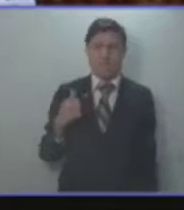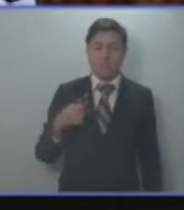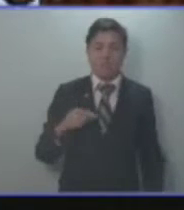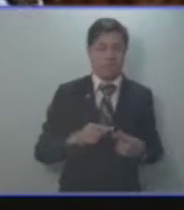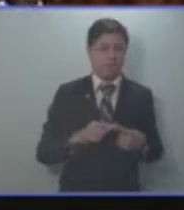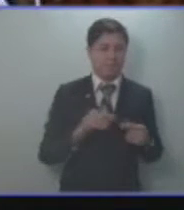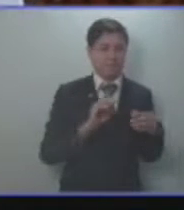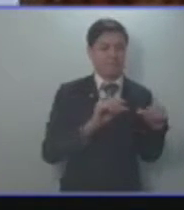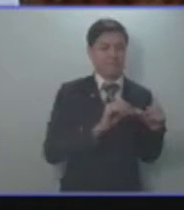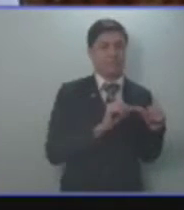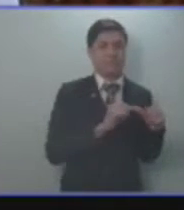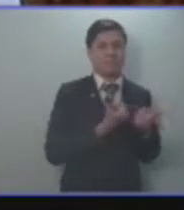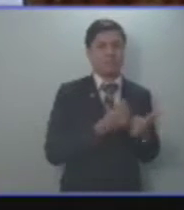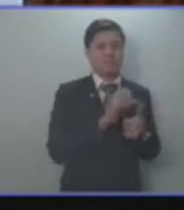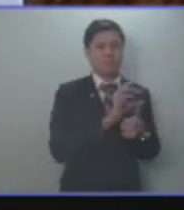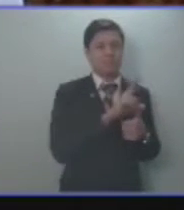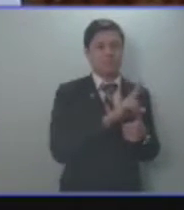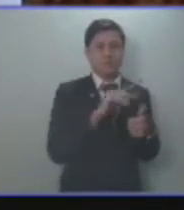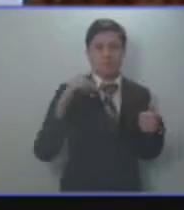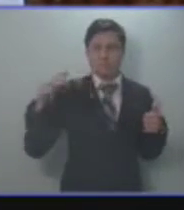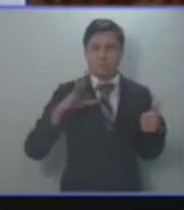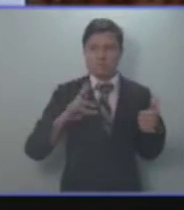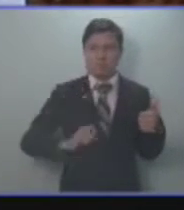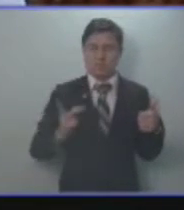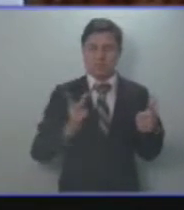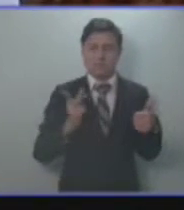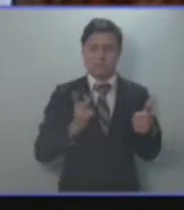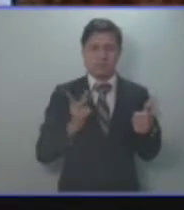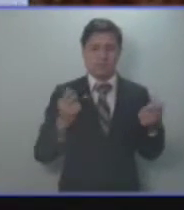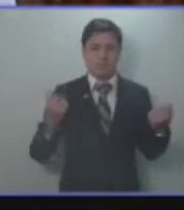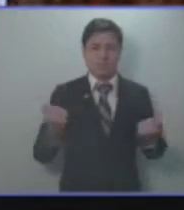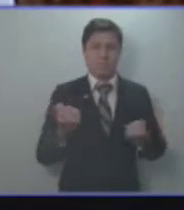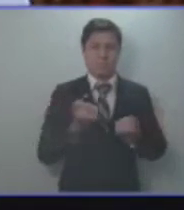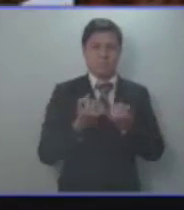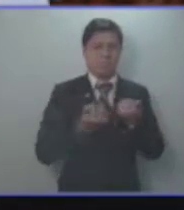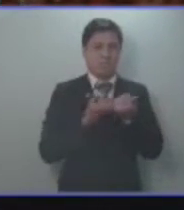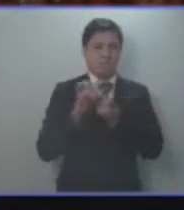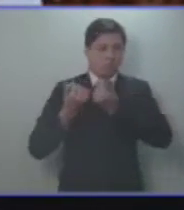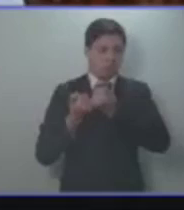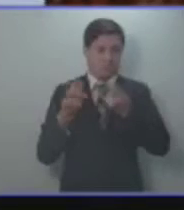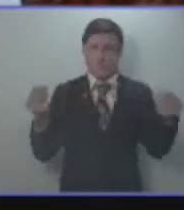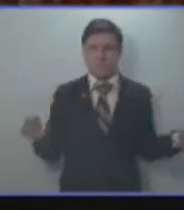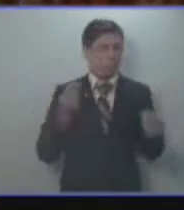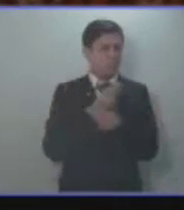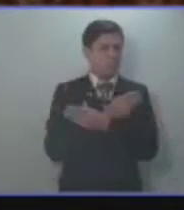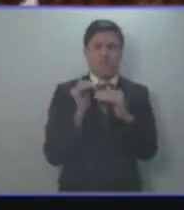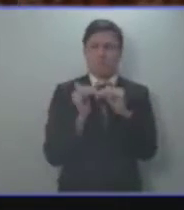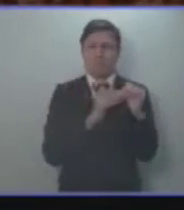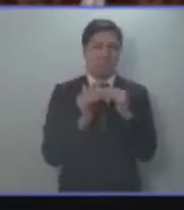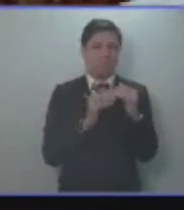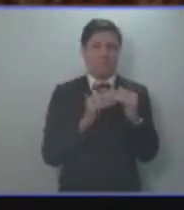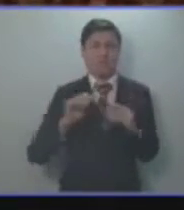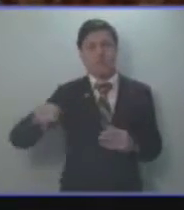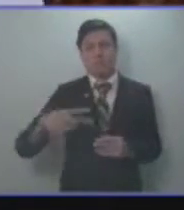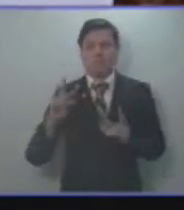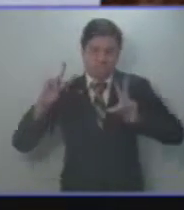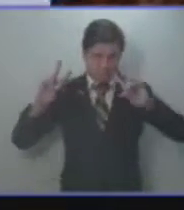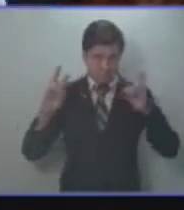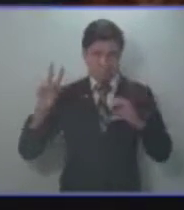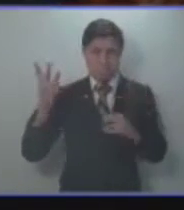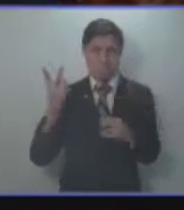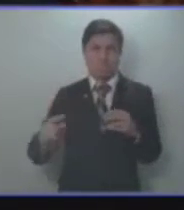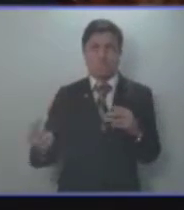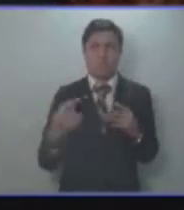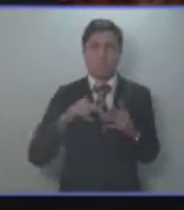recíproco y liberal de dichos derechos entre las partes interesadas, y el segundo que tiene que ver con cumplir con la política